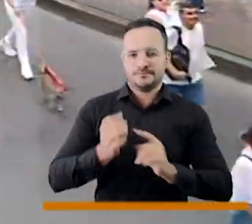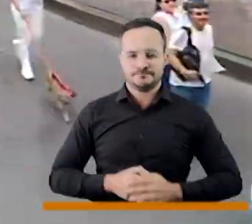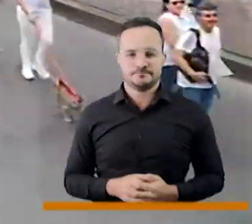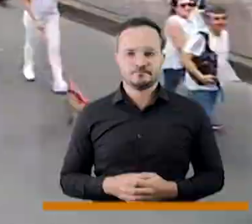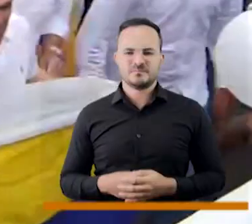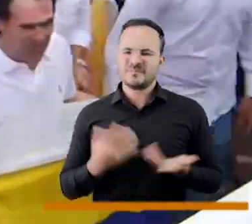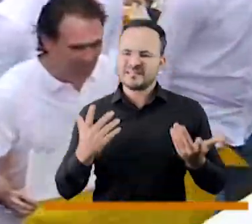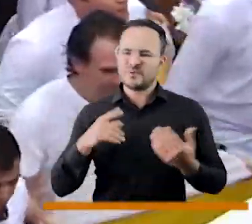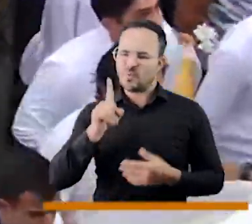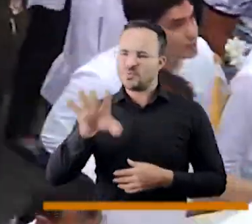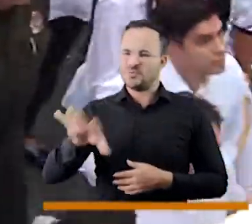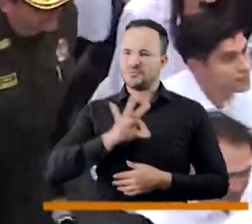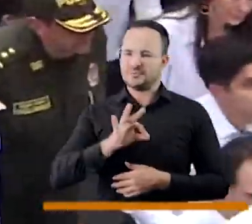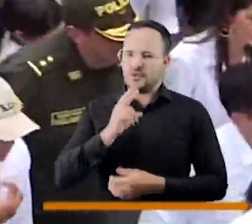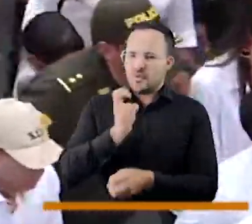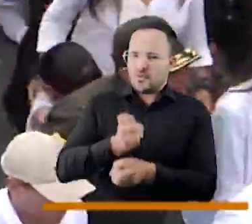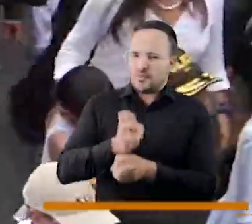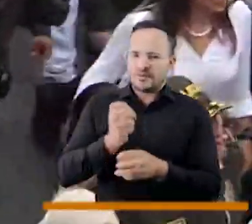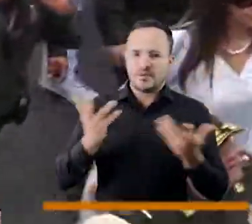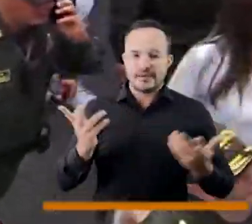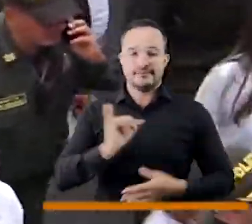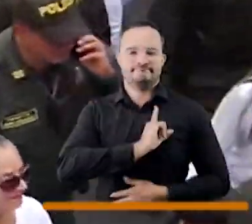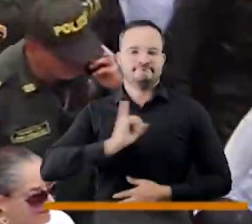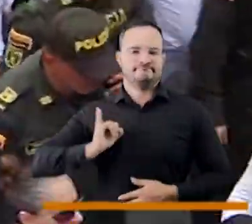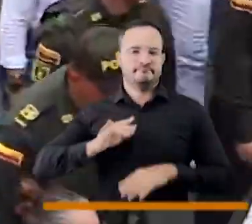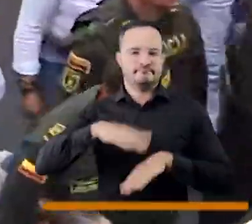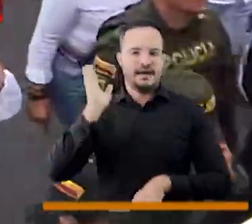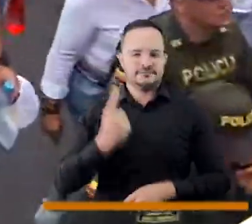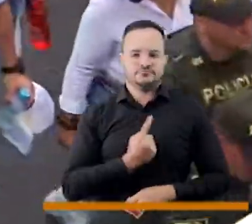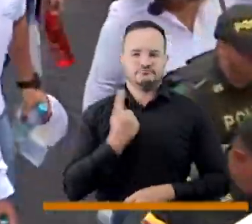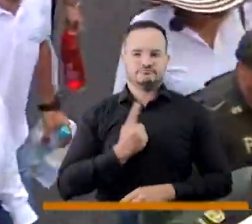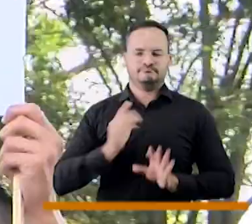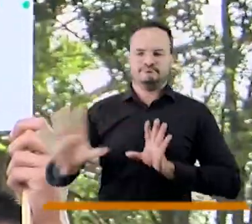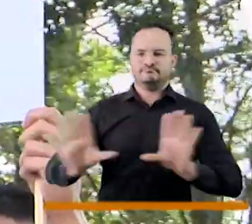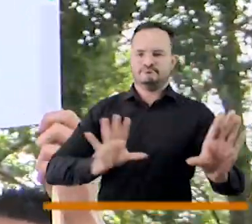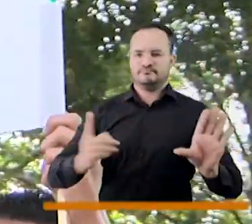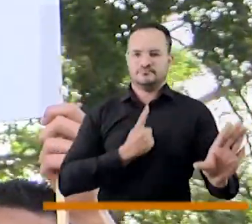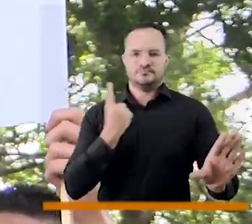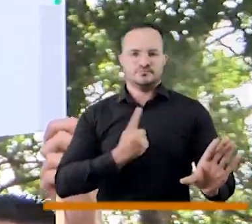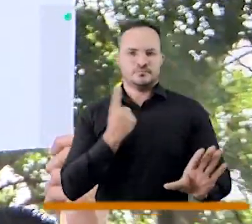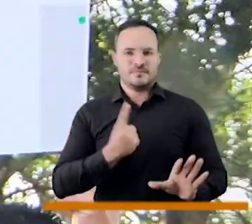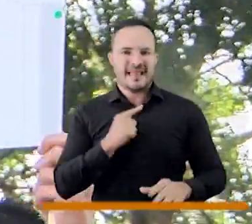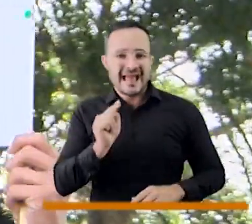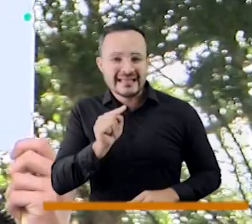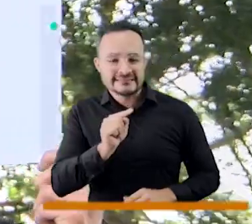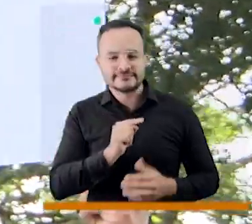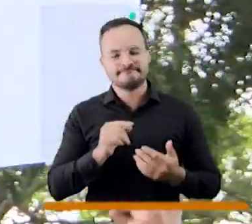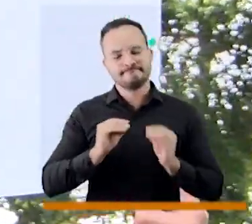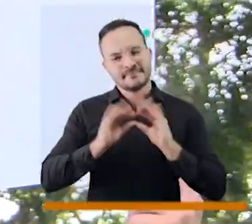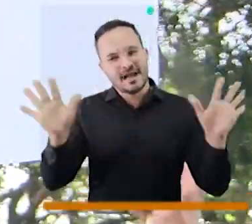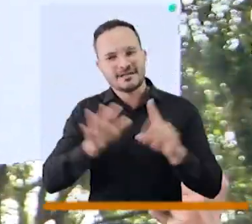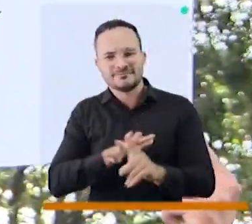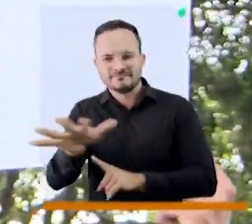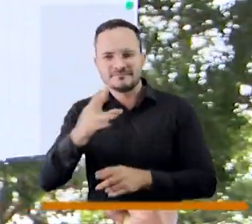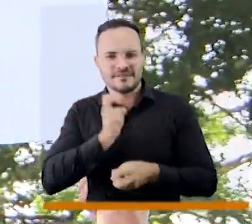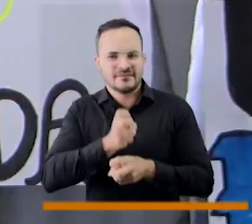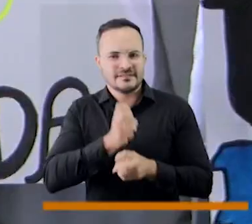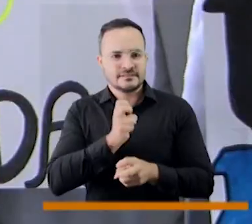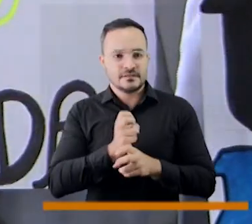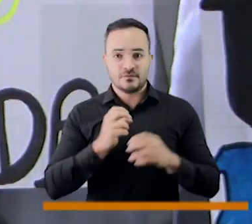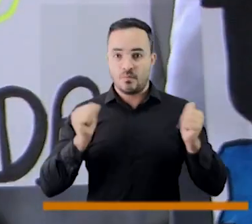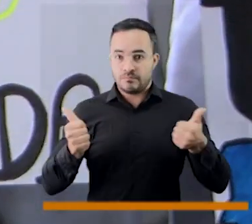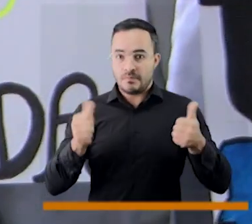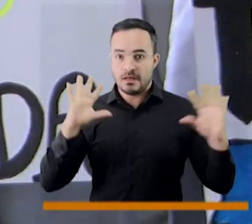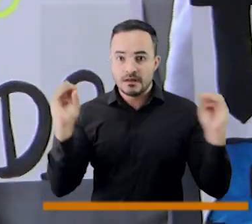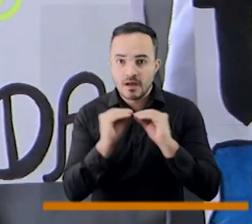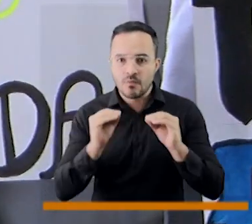es bastante complejo en nuestra sociedad, que es el individualismo, y efectivamente dificulta de alguna manera la posibilidad de llegar a